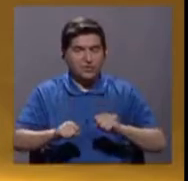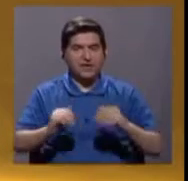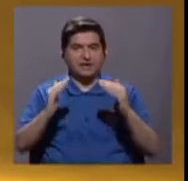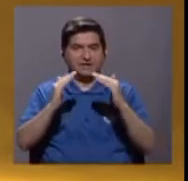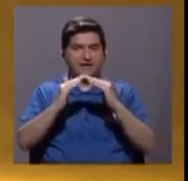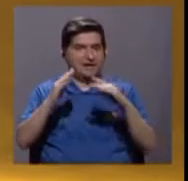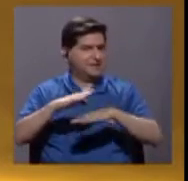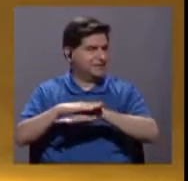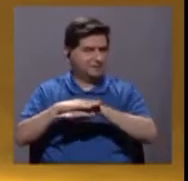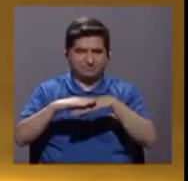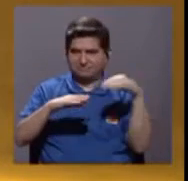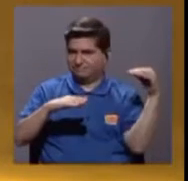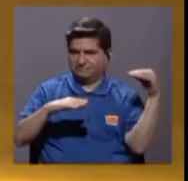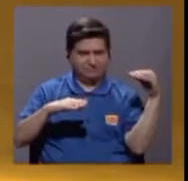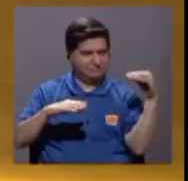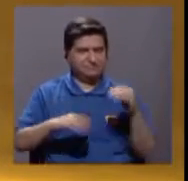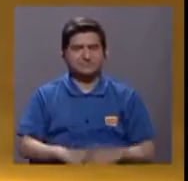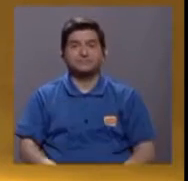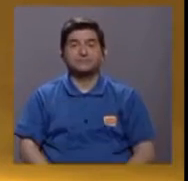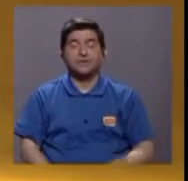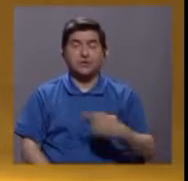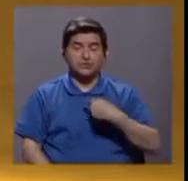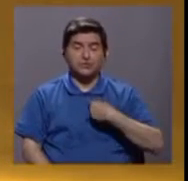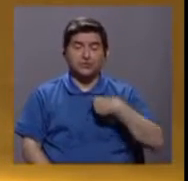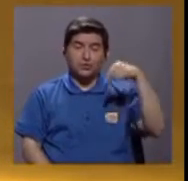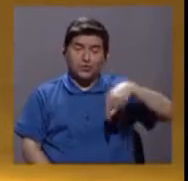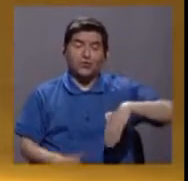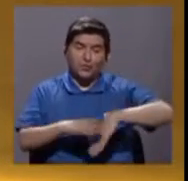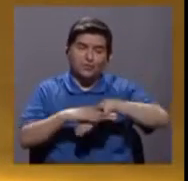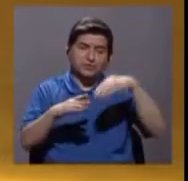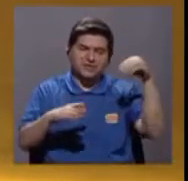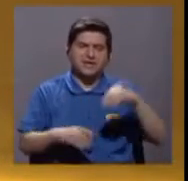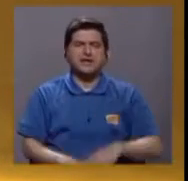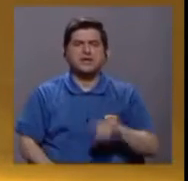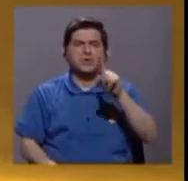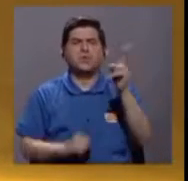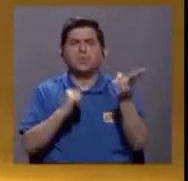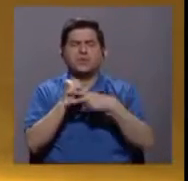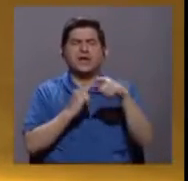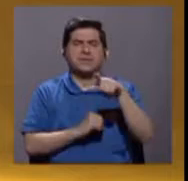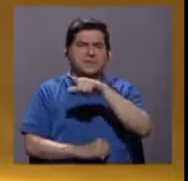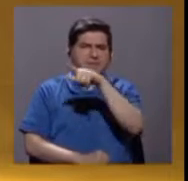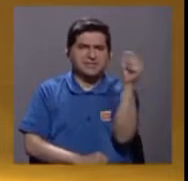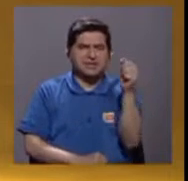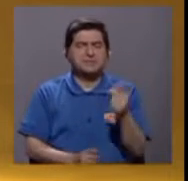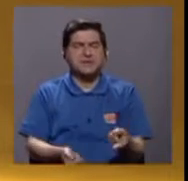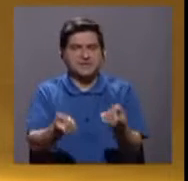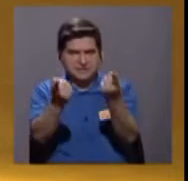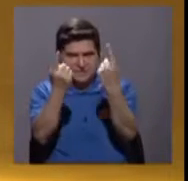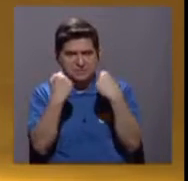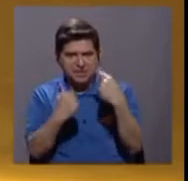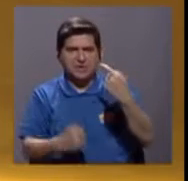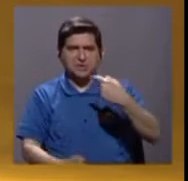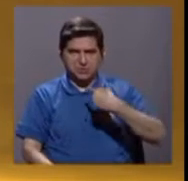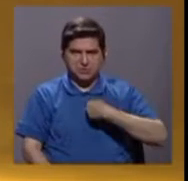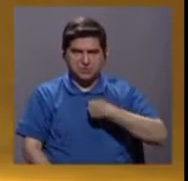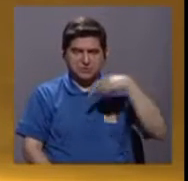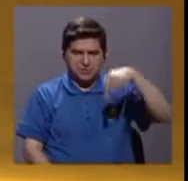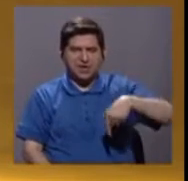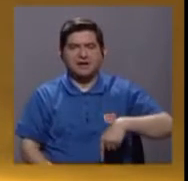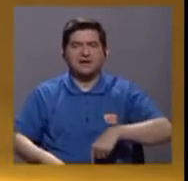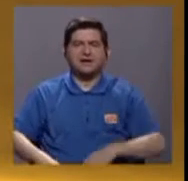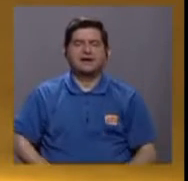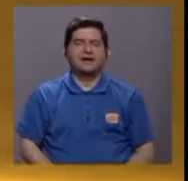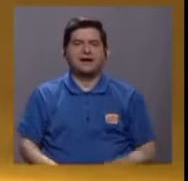casa. Yo tuve que salir hoy, salgo en realidad una vez al mes para venir a